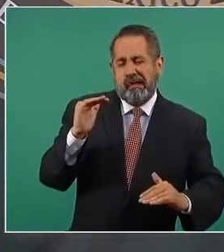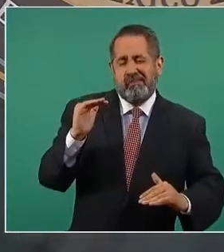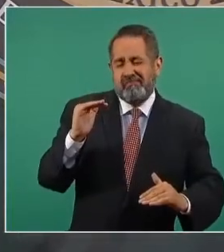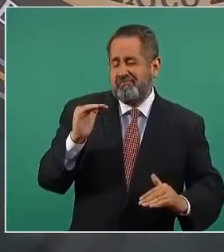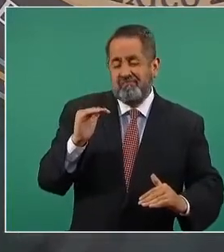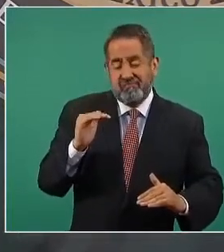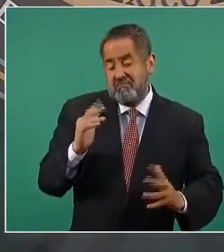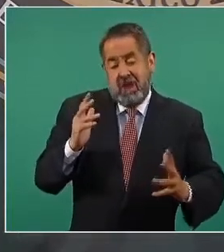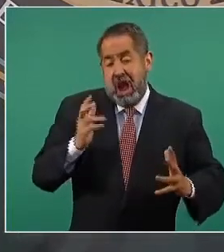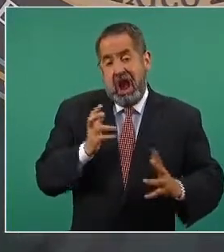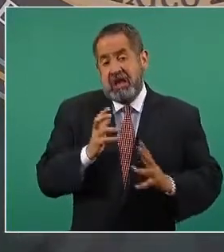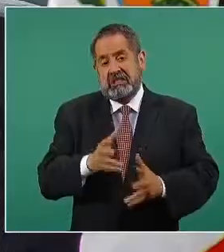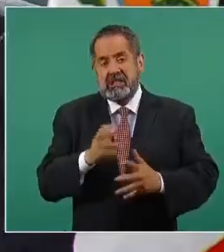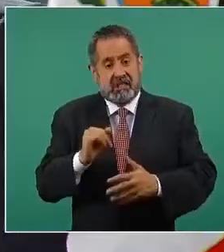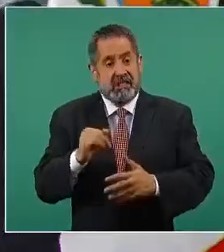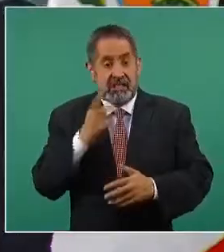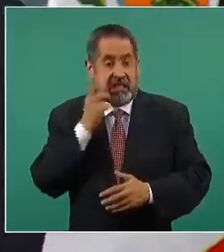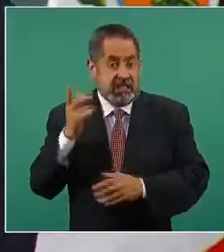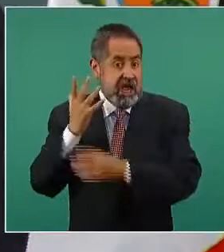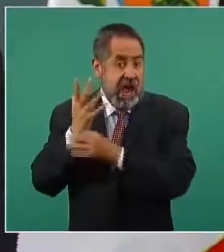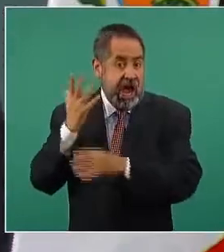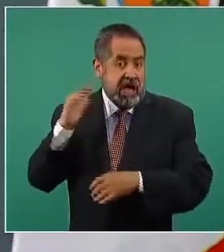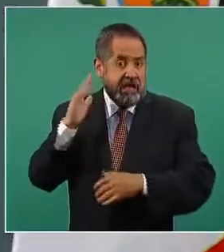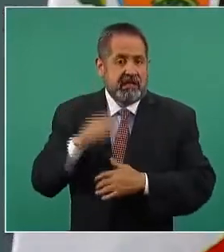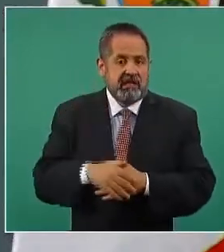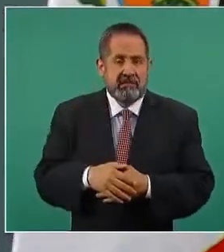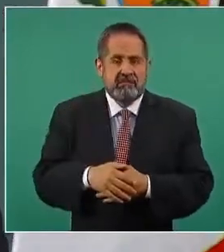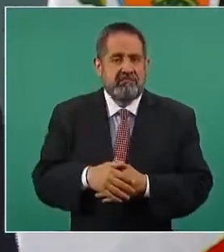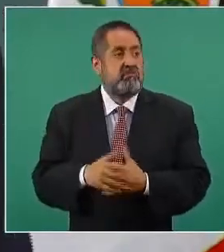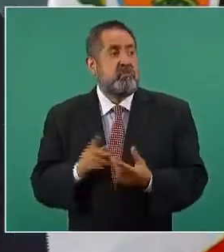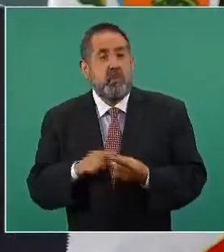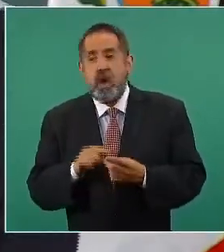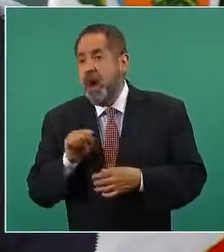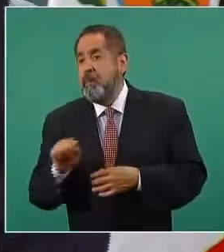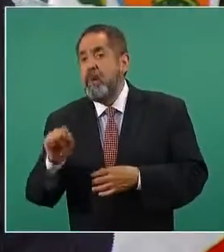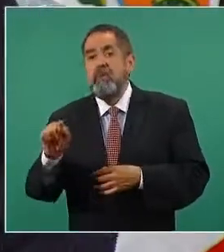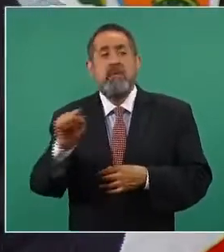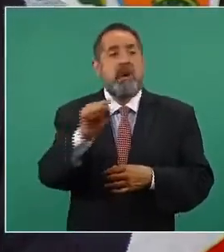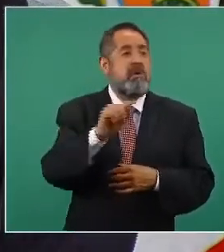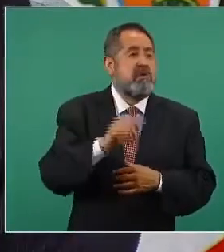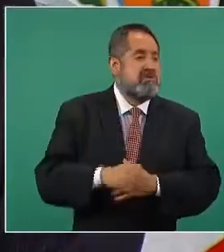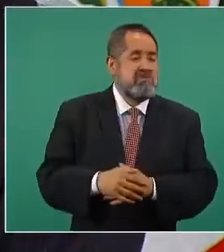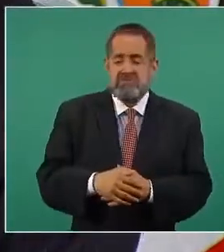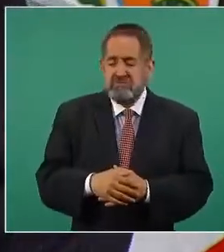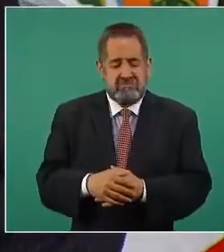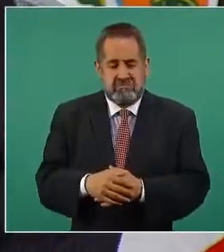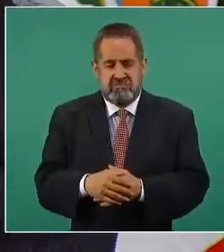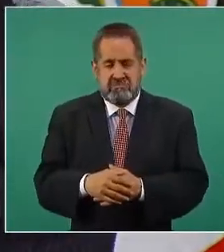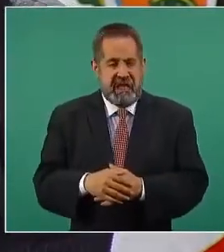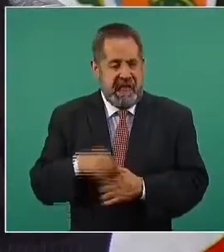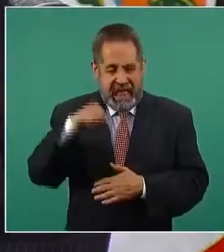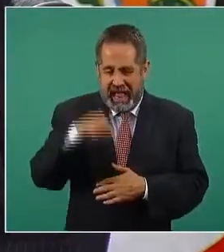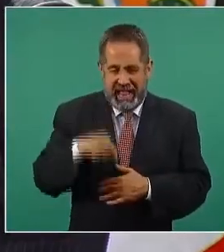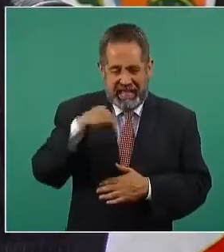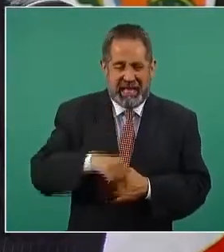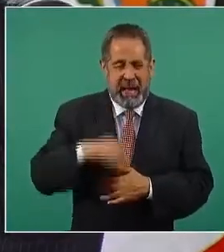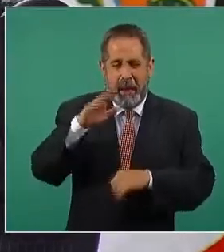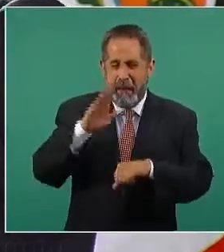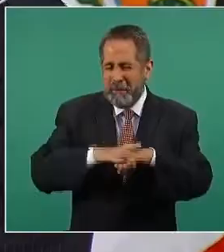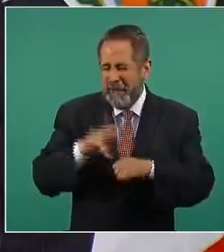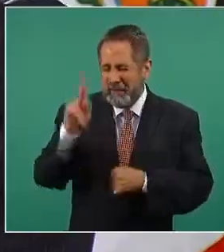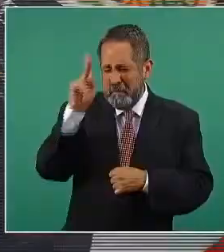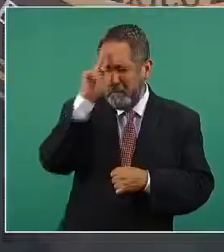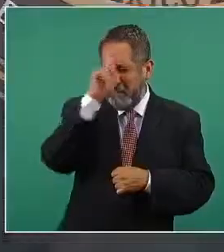¿Acaso, aseguraba, en ninguna parte era más inequitativa la distribución